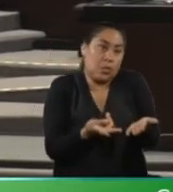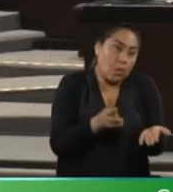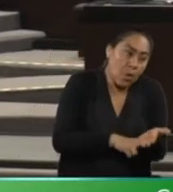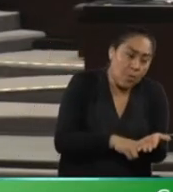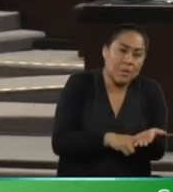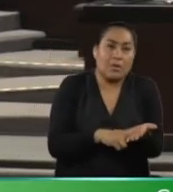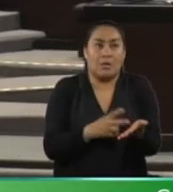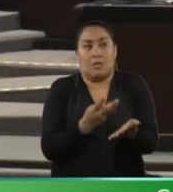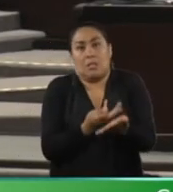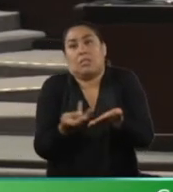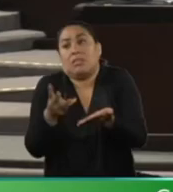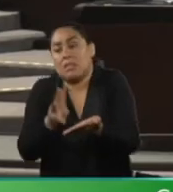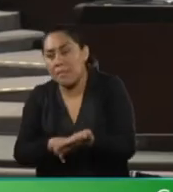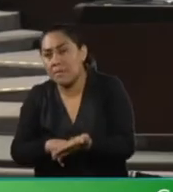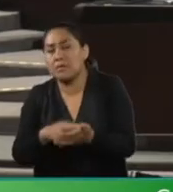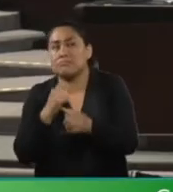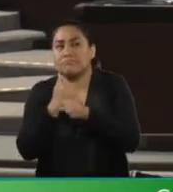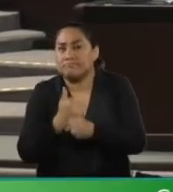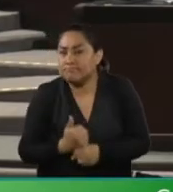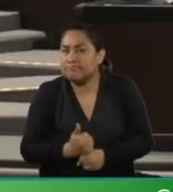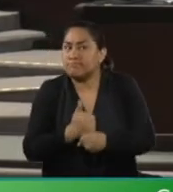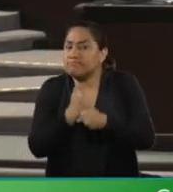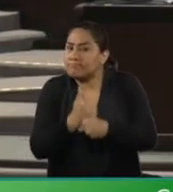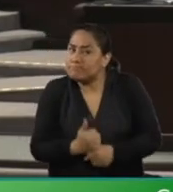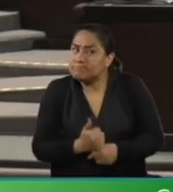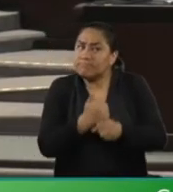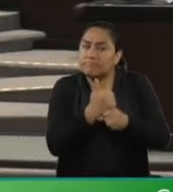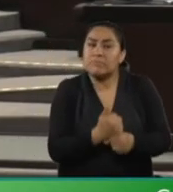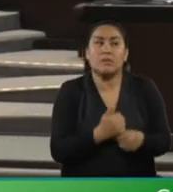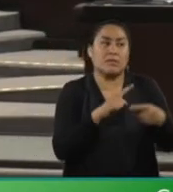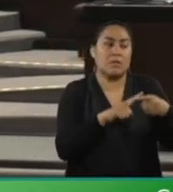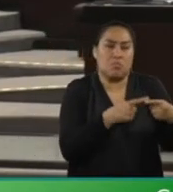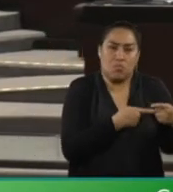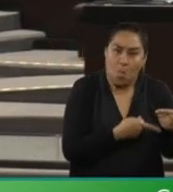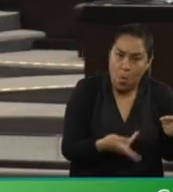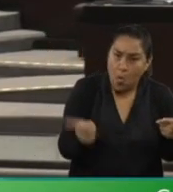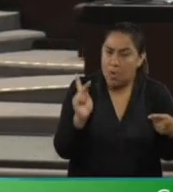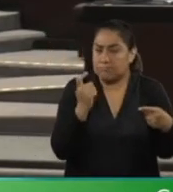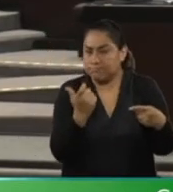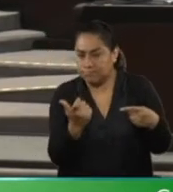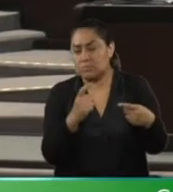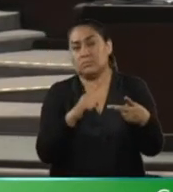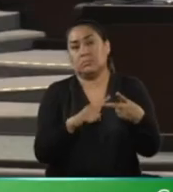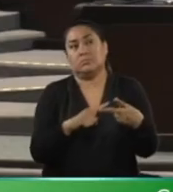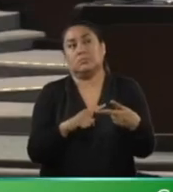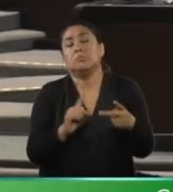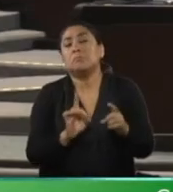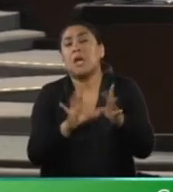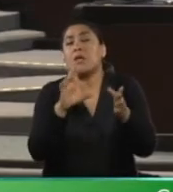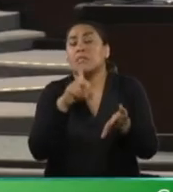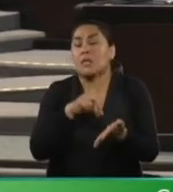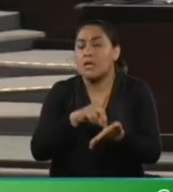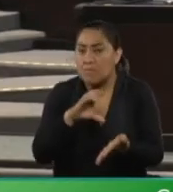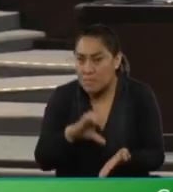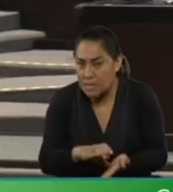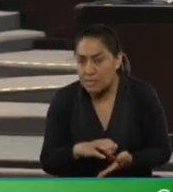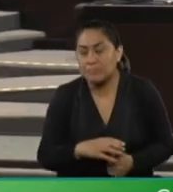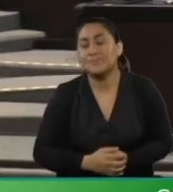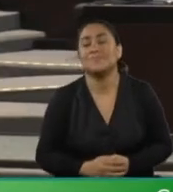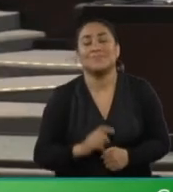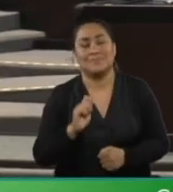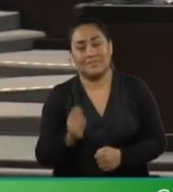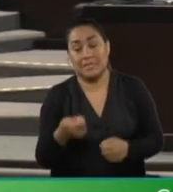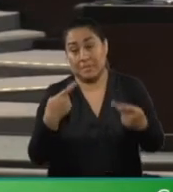triple vulnerabilidad, como es con pobreza y además con discapacidad, pues tanto la